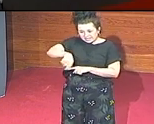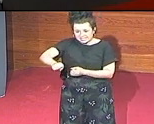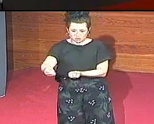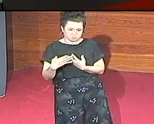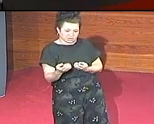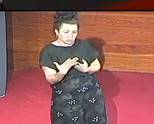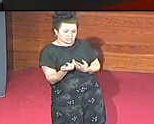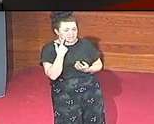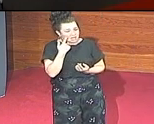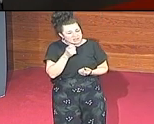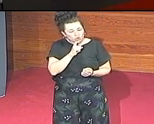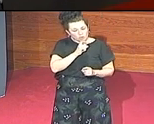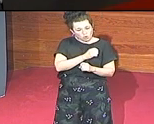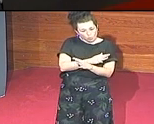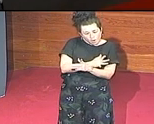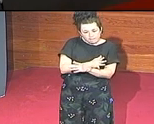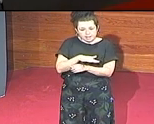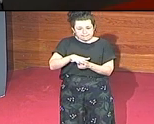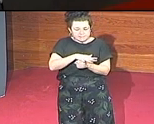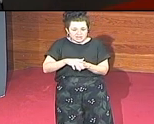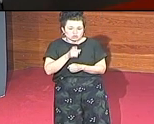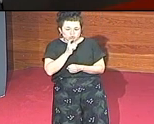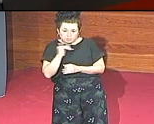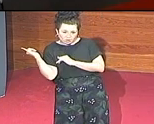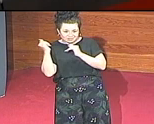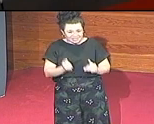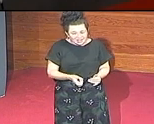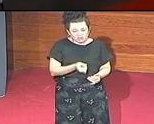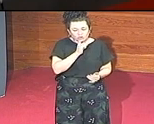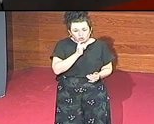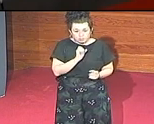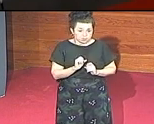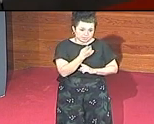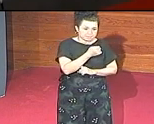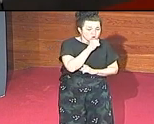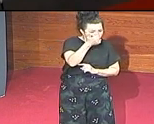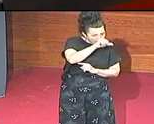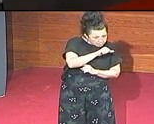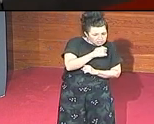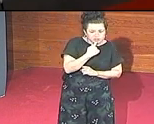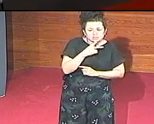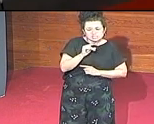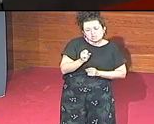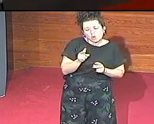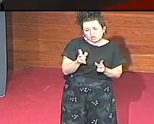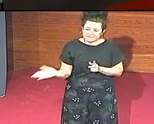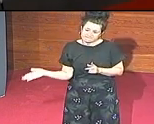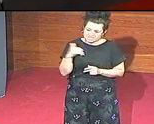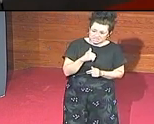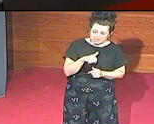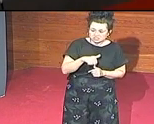barrios como como llegaron como llegaron ellos finalmente cuando mi abuelo dijo que vale que sigue ok que subirlos para acá